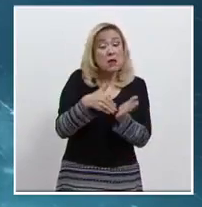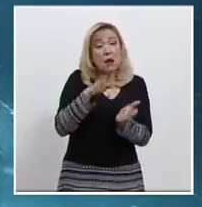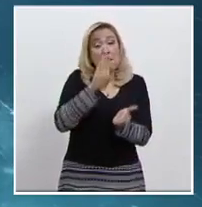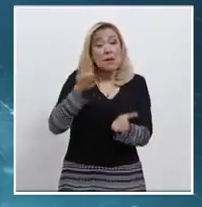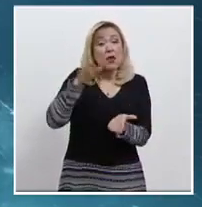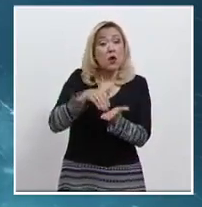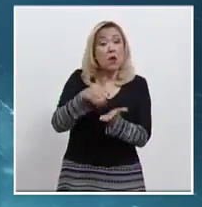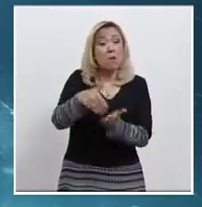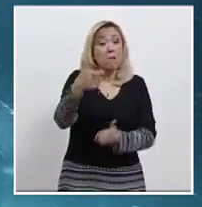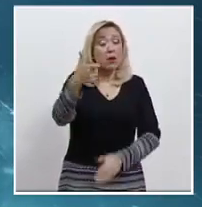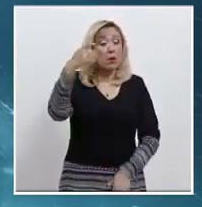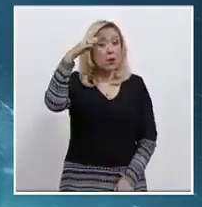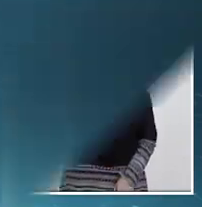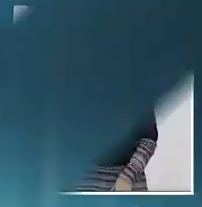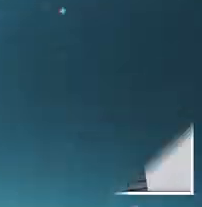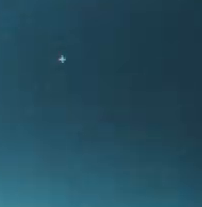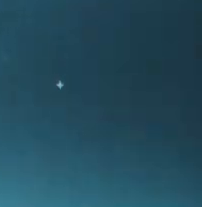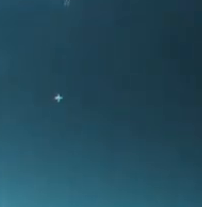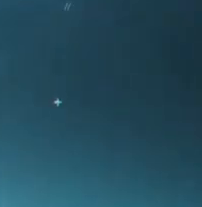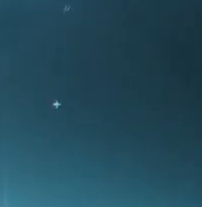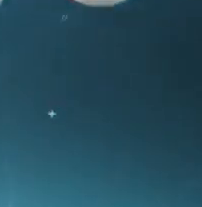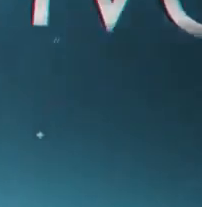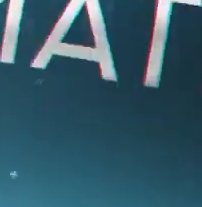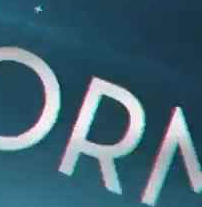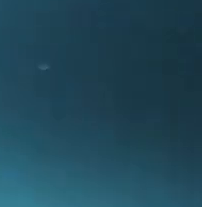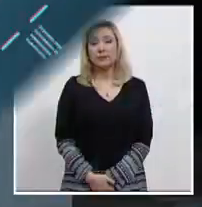de pesos.